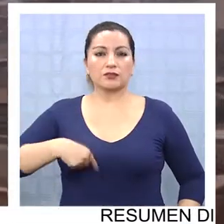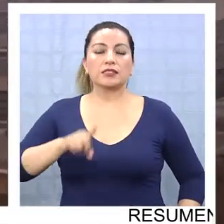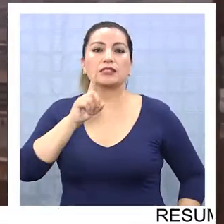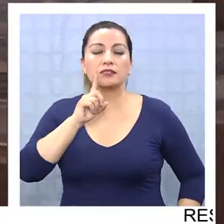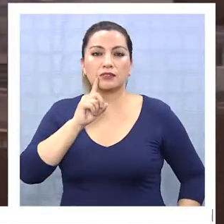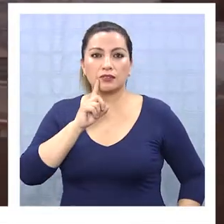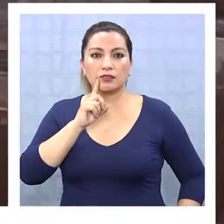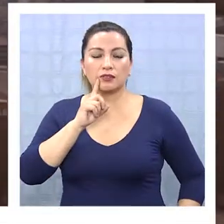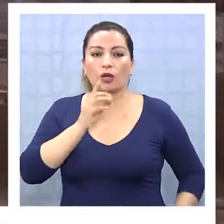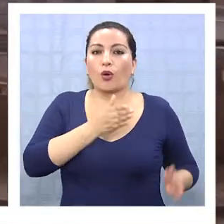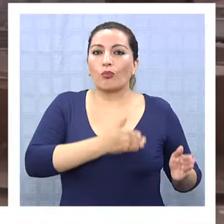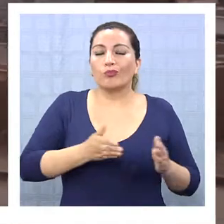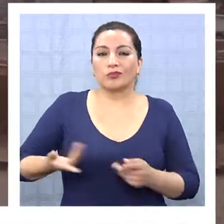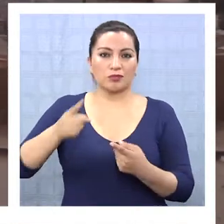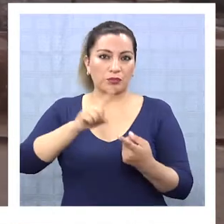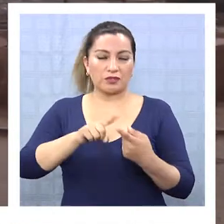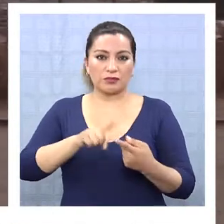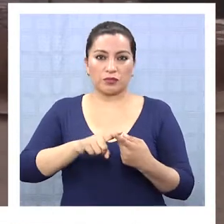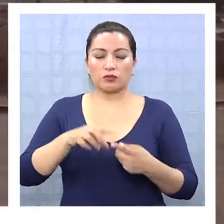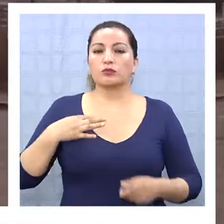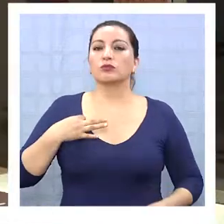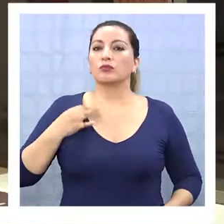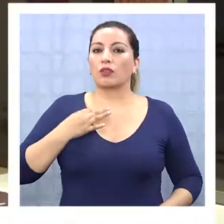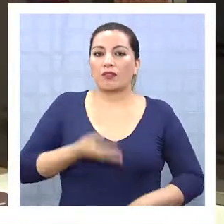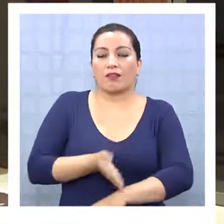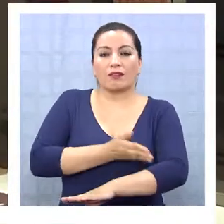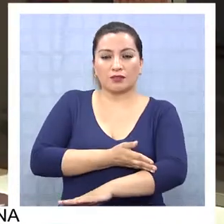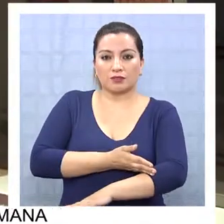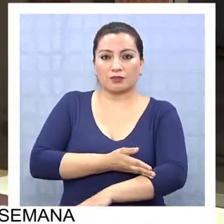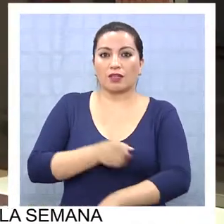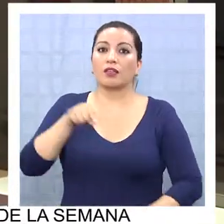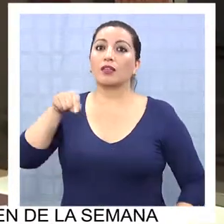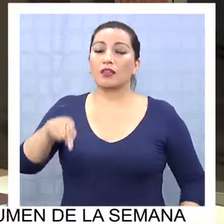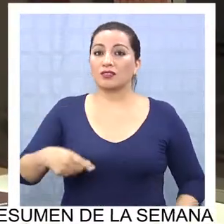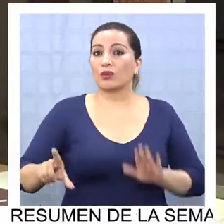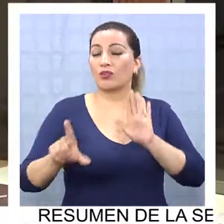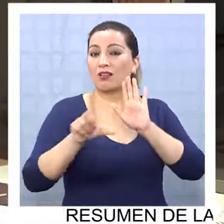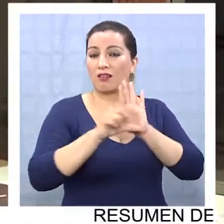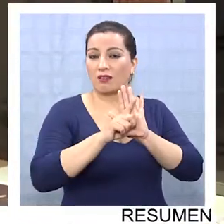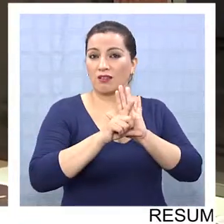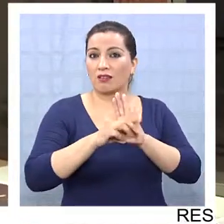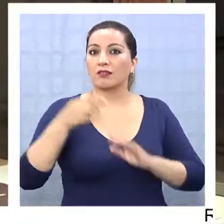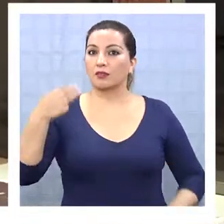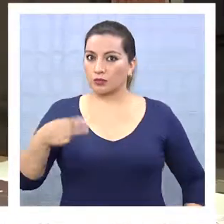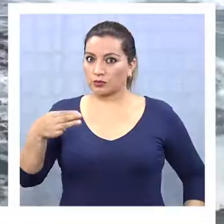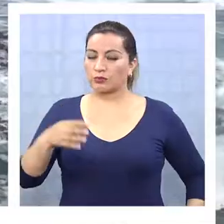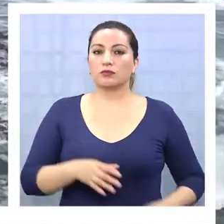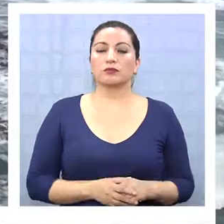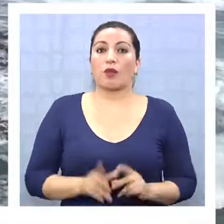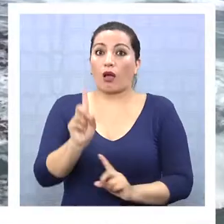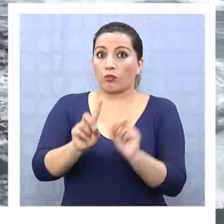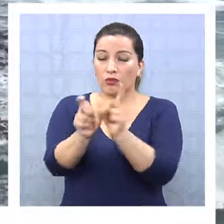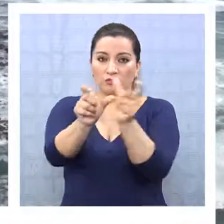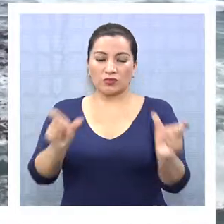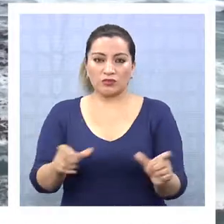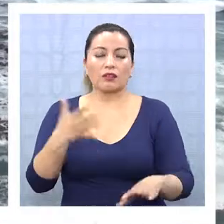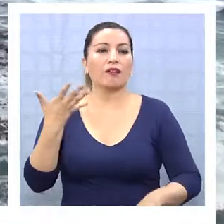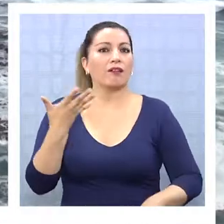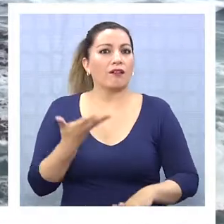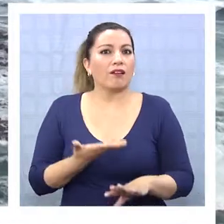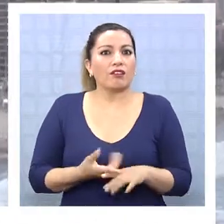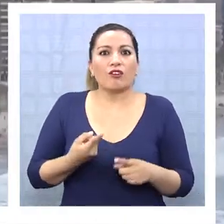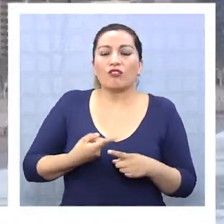iniciativas tengan un proceso de participación ciudadana, instrumento que está en la ley orgánica de municipalidades. Para algunos